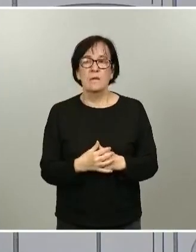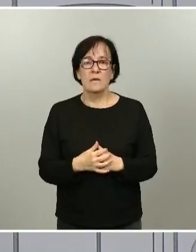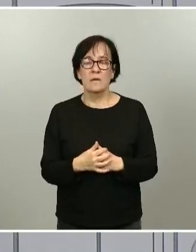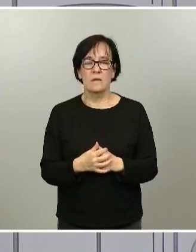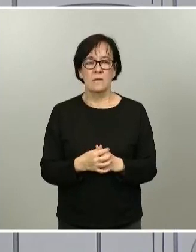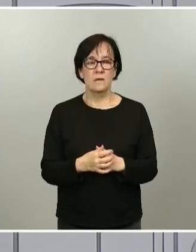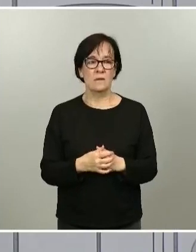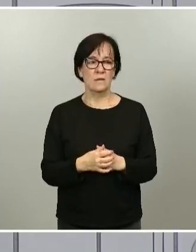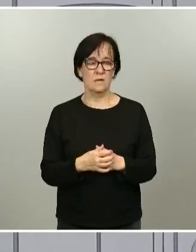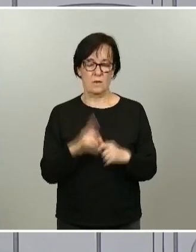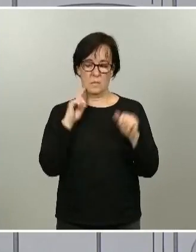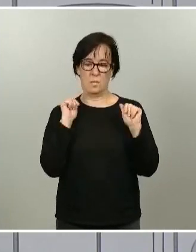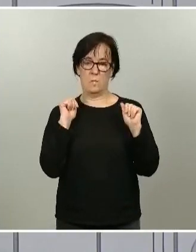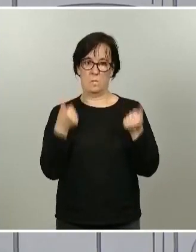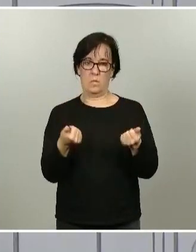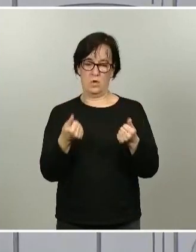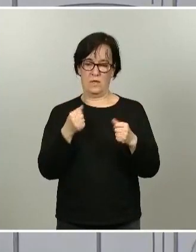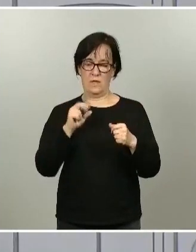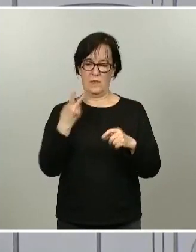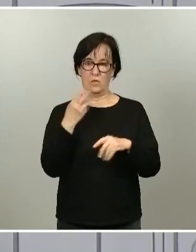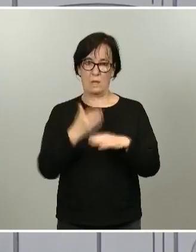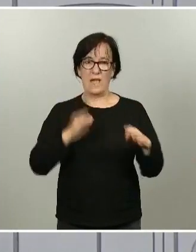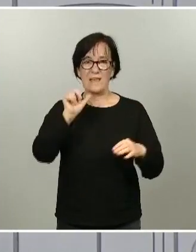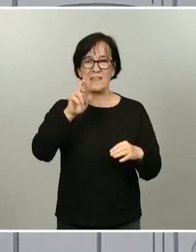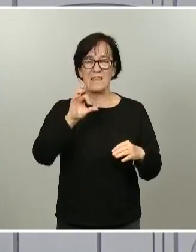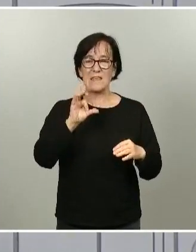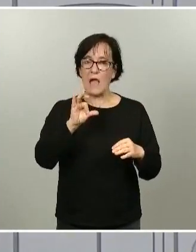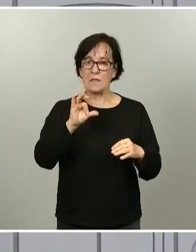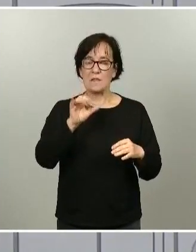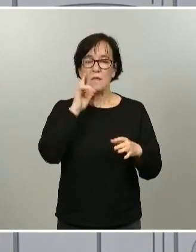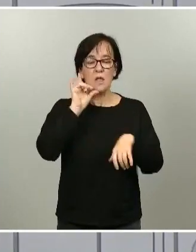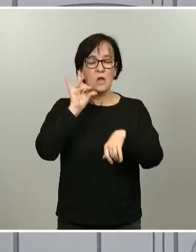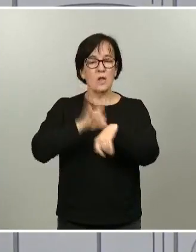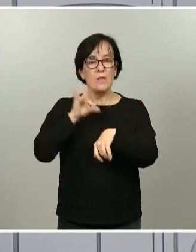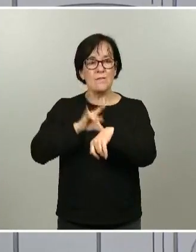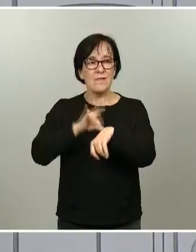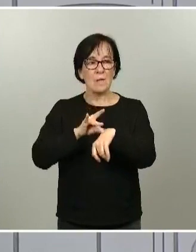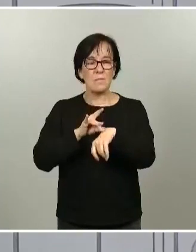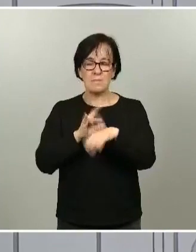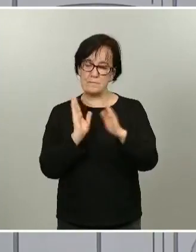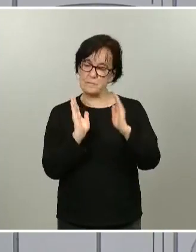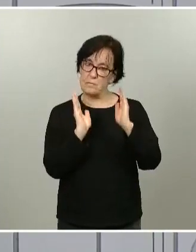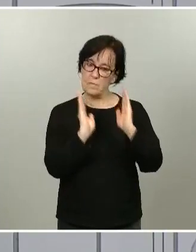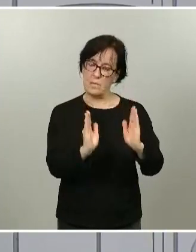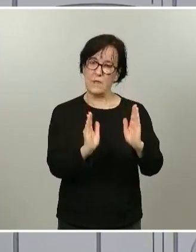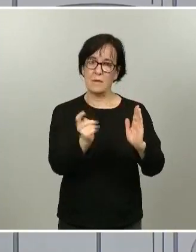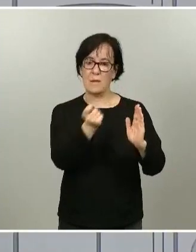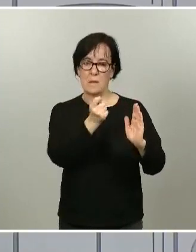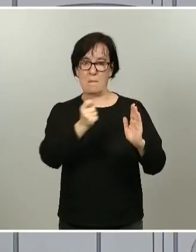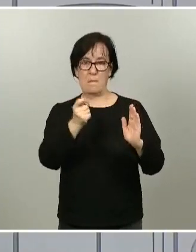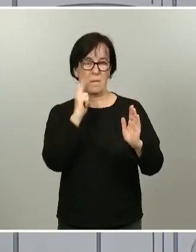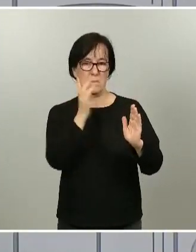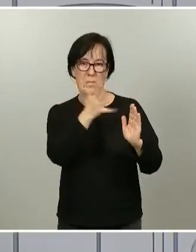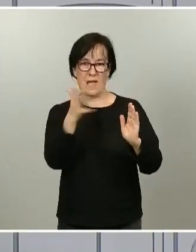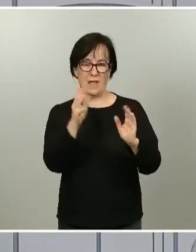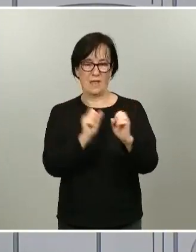voy a empezar por la segunda parte, el tema del SARS. El SARS es una enfermedad, la enfermedad similar al coronavirus que tenemos ahora, que de